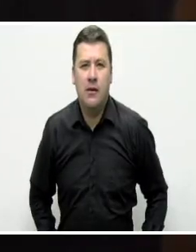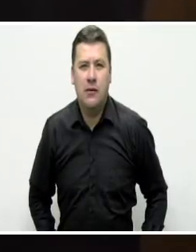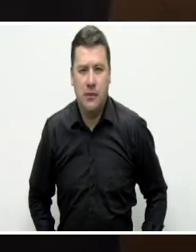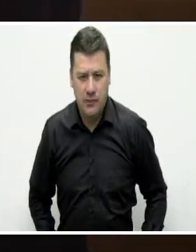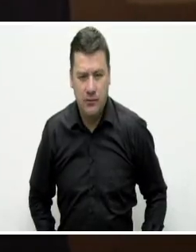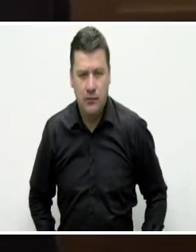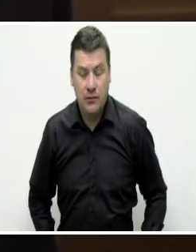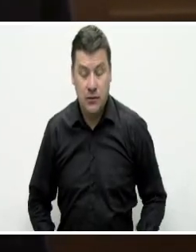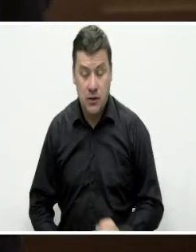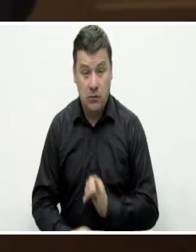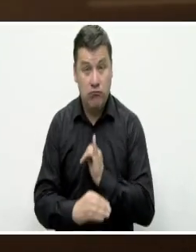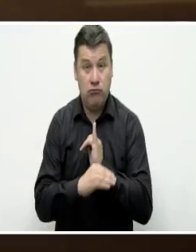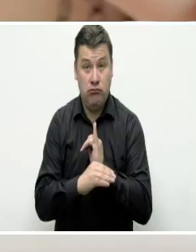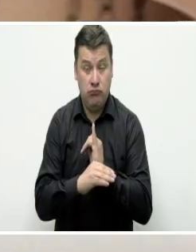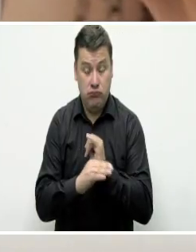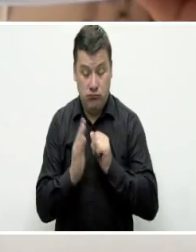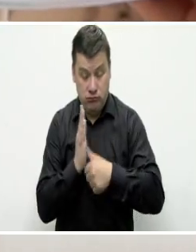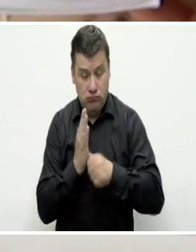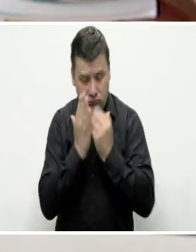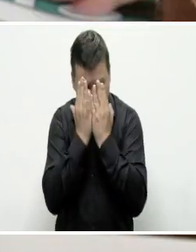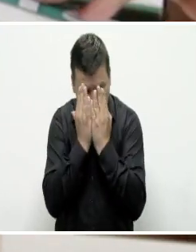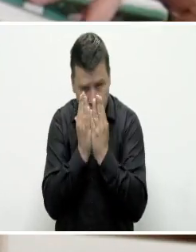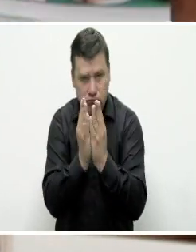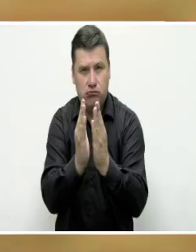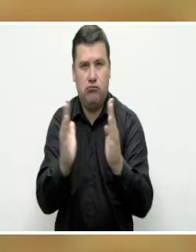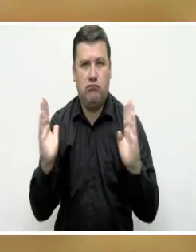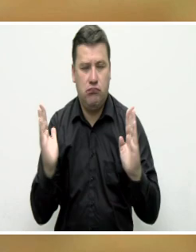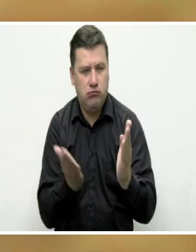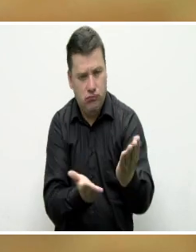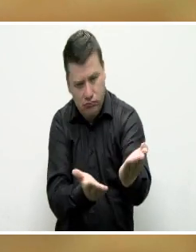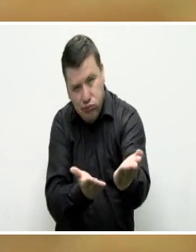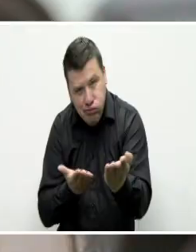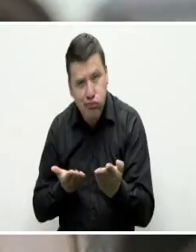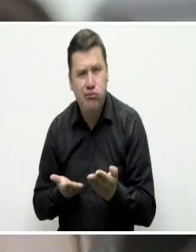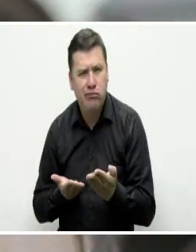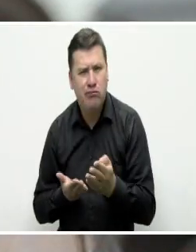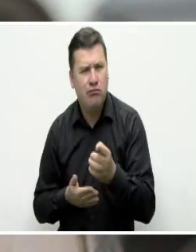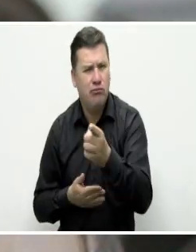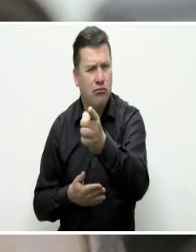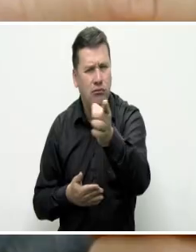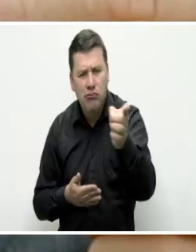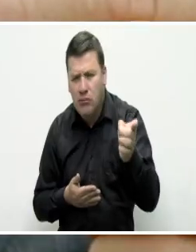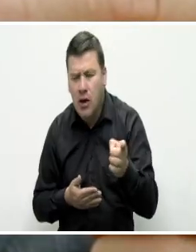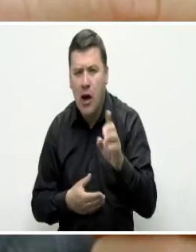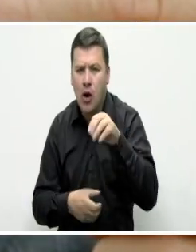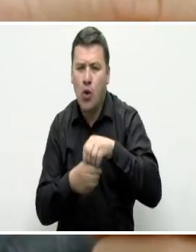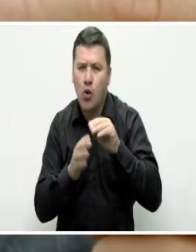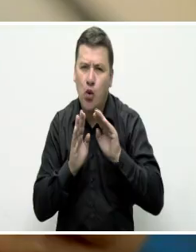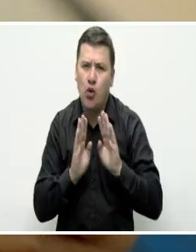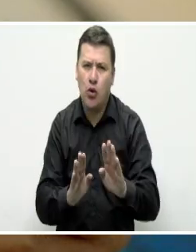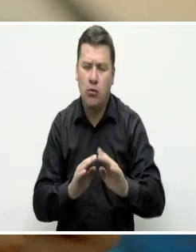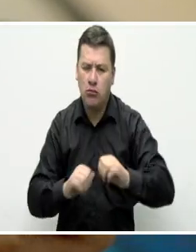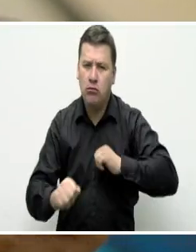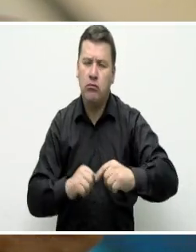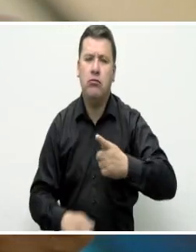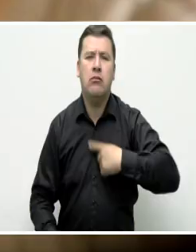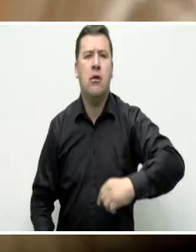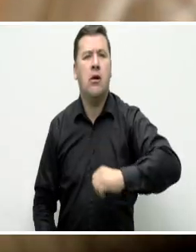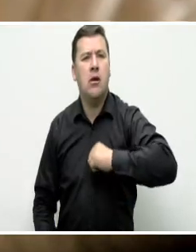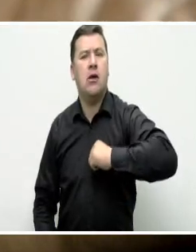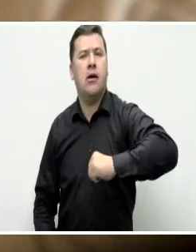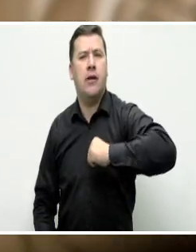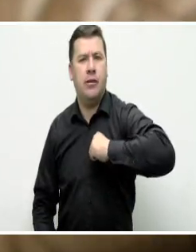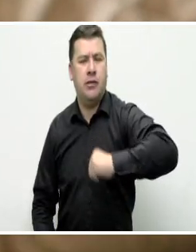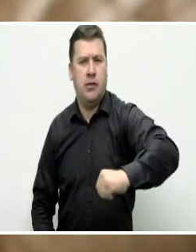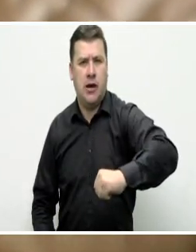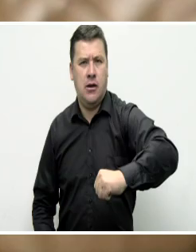La institución que te abre las puertas para ser reconocido, para tener un nombre, para ejercer tus derechos